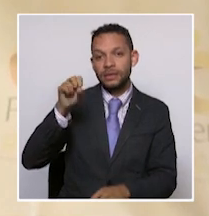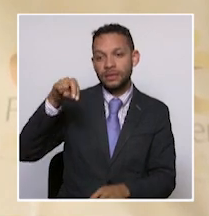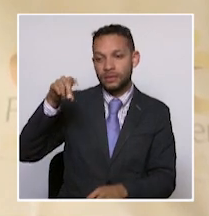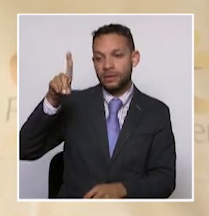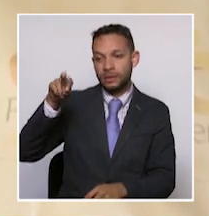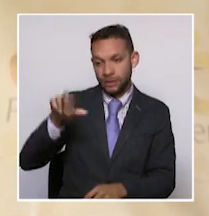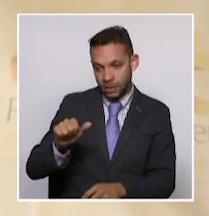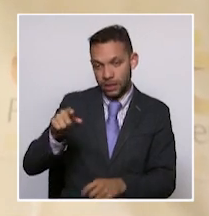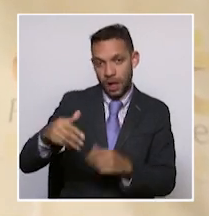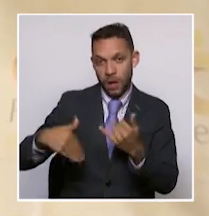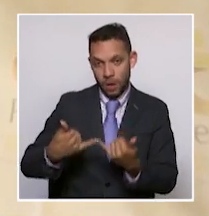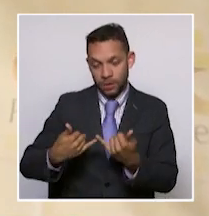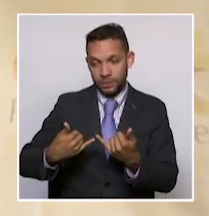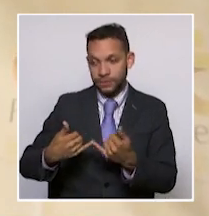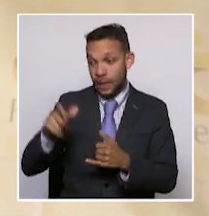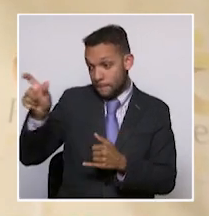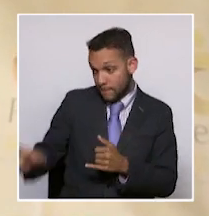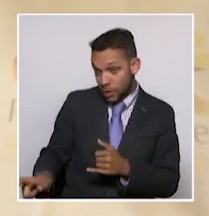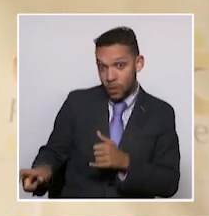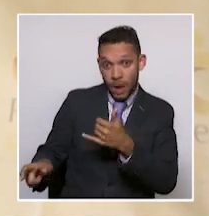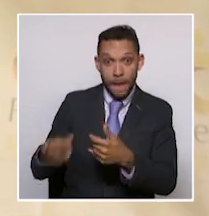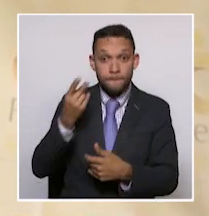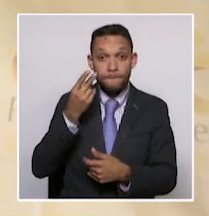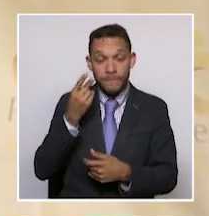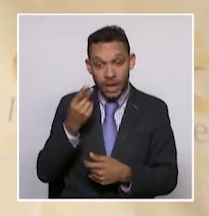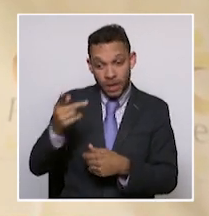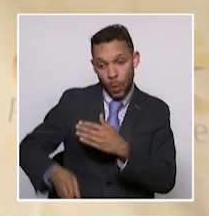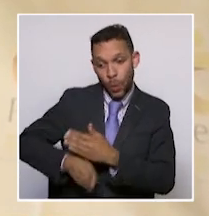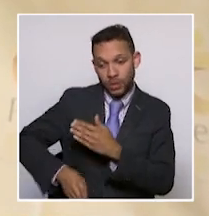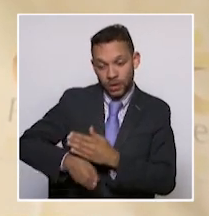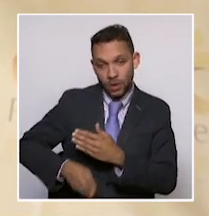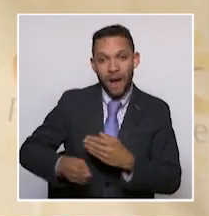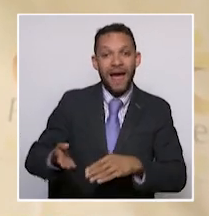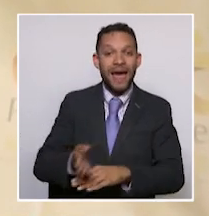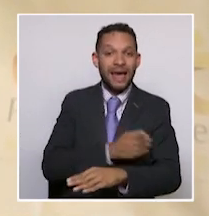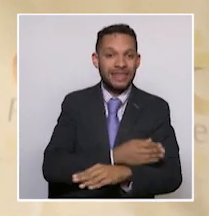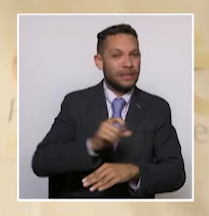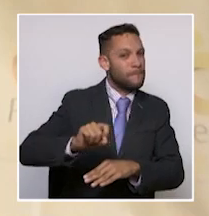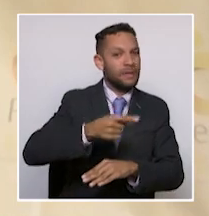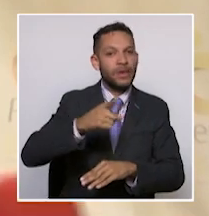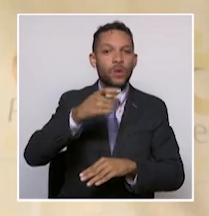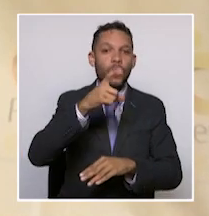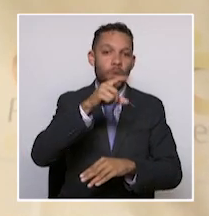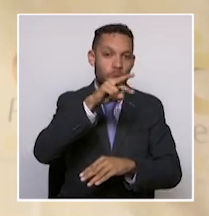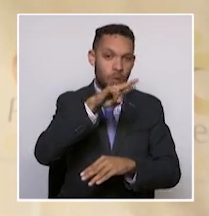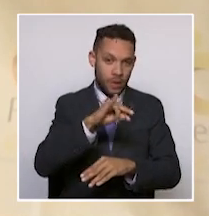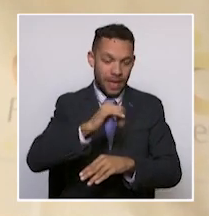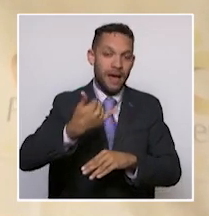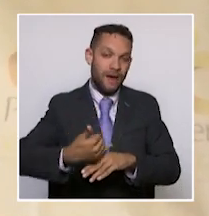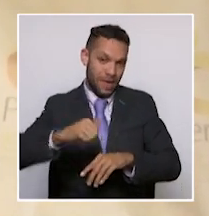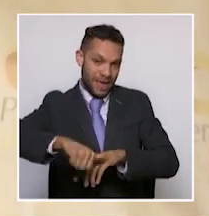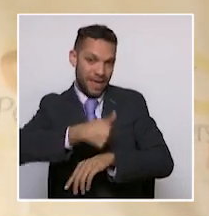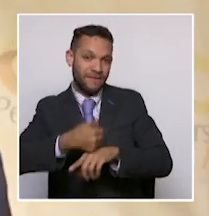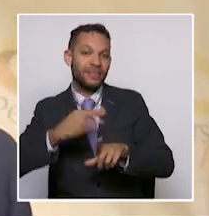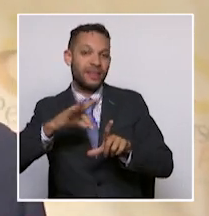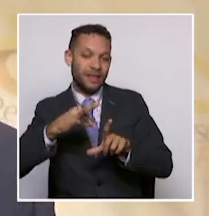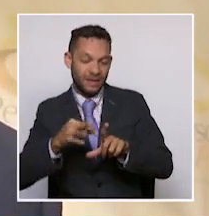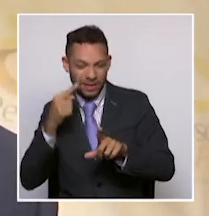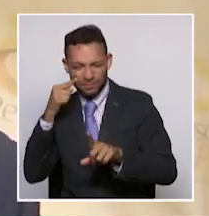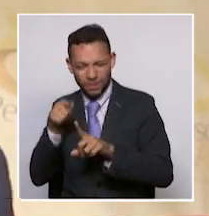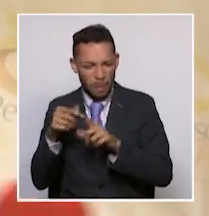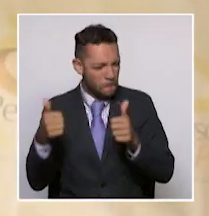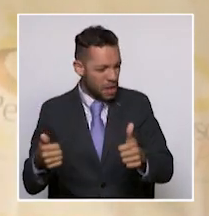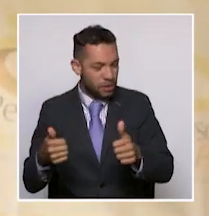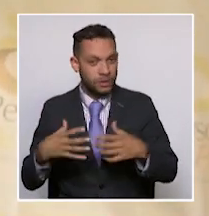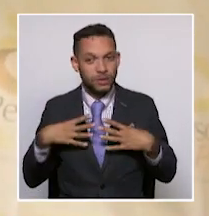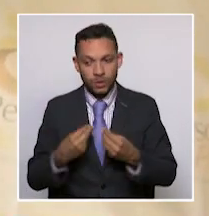proceso que ha venido liderando la personera de Pereira va a generar unos resultados muy importantes para la ciudad. Después de conocerse ya estos resultados, ¿qué piensa usted frente a lo que